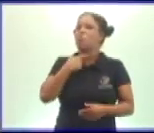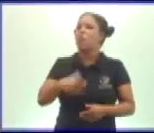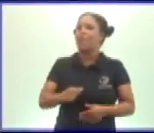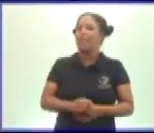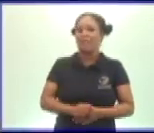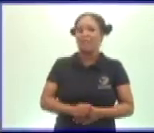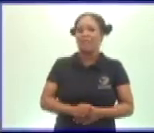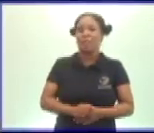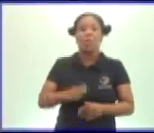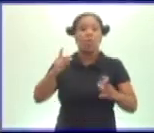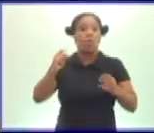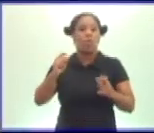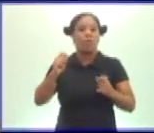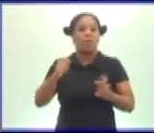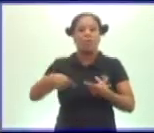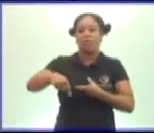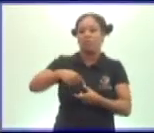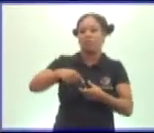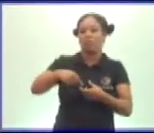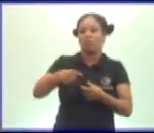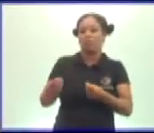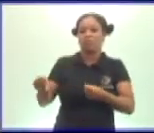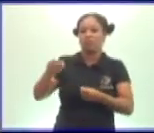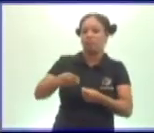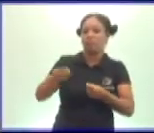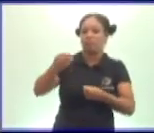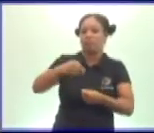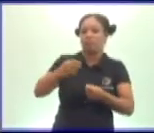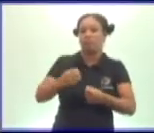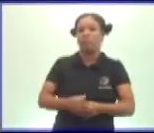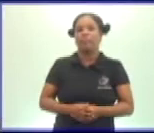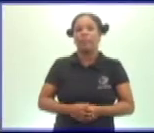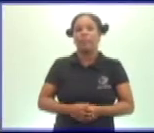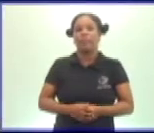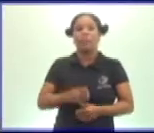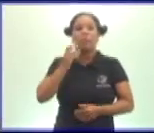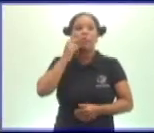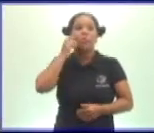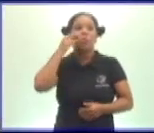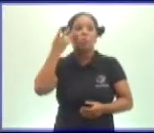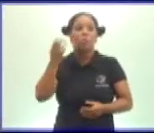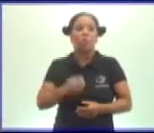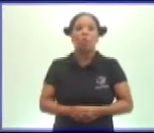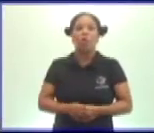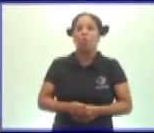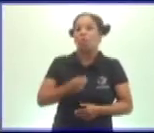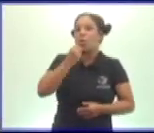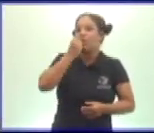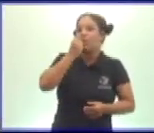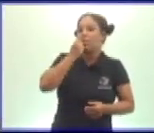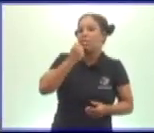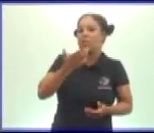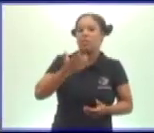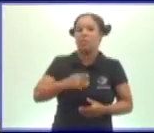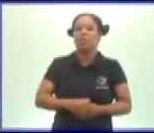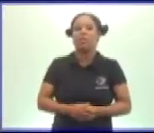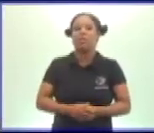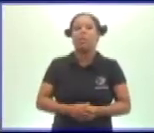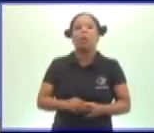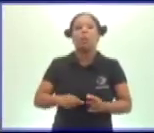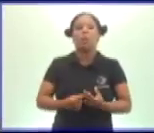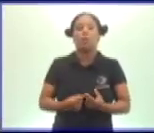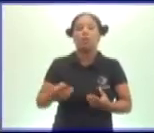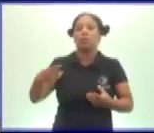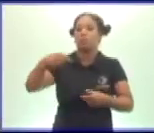los refrescos que se preparan con los polvos que vienen saborizados, pues eso también, su disolución